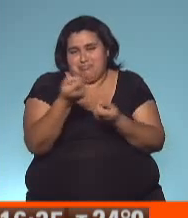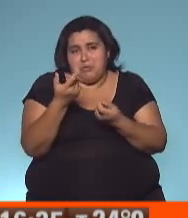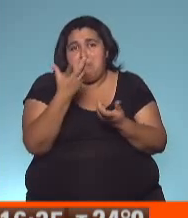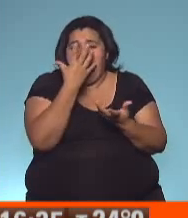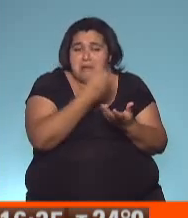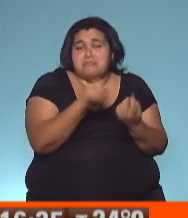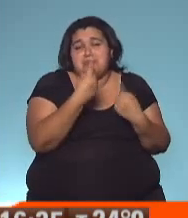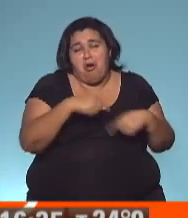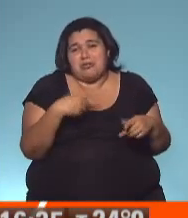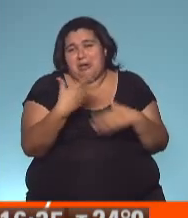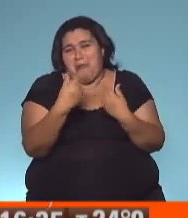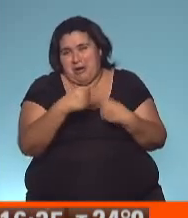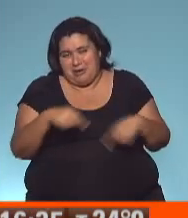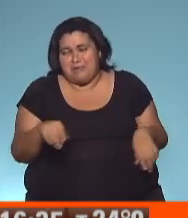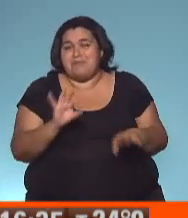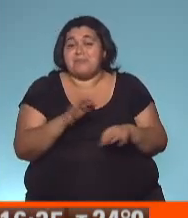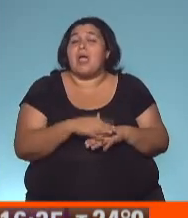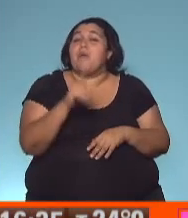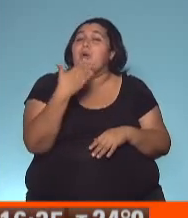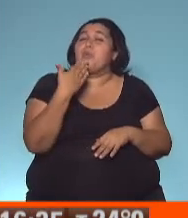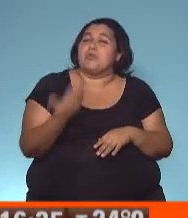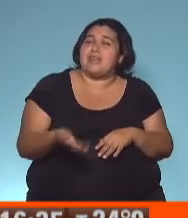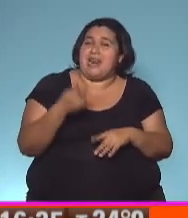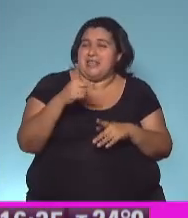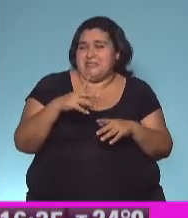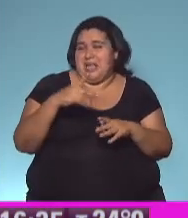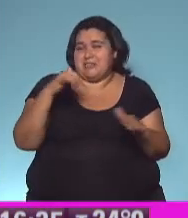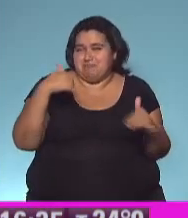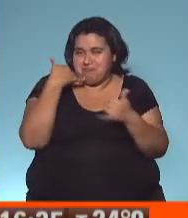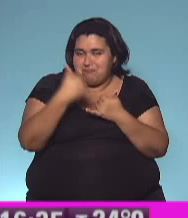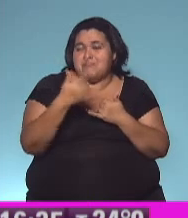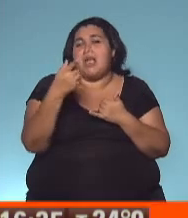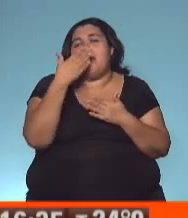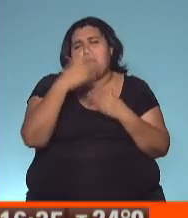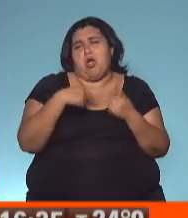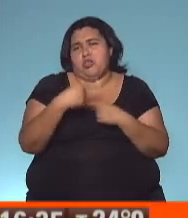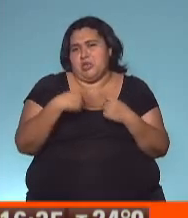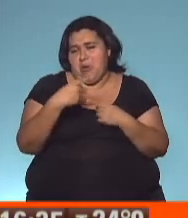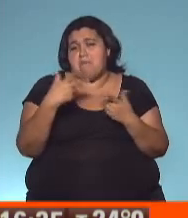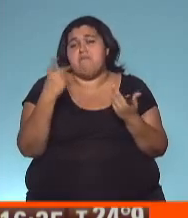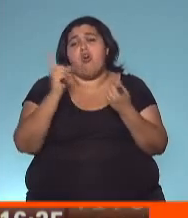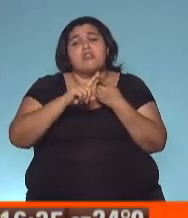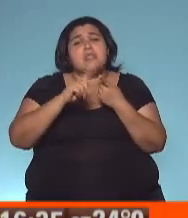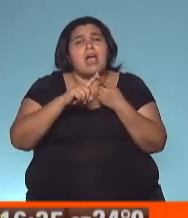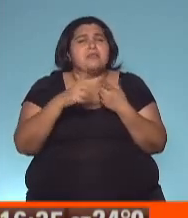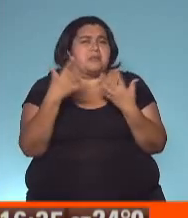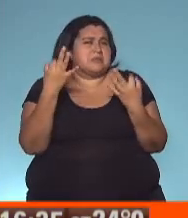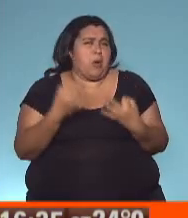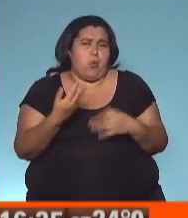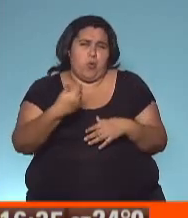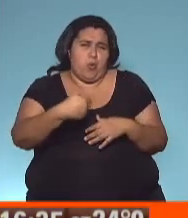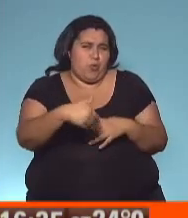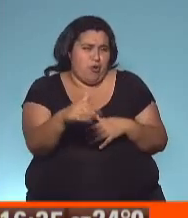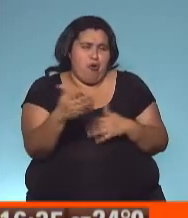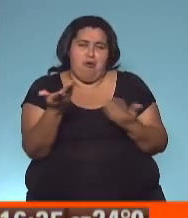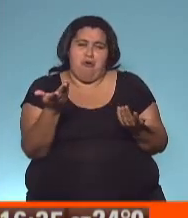entreteniéndose. Muy bien. Bueno, Chiqui, muchas gracias por la comunicación. Seguiremos en contacto y seguramente ojalá